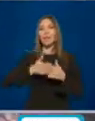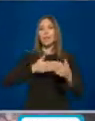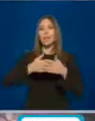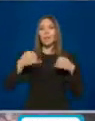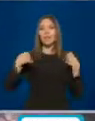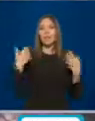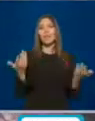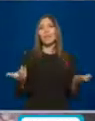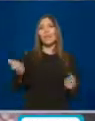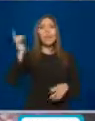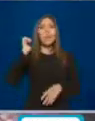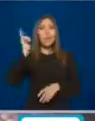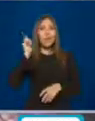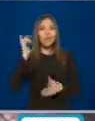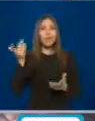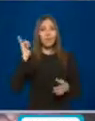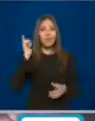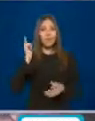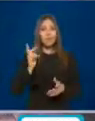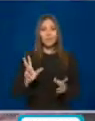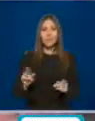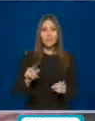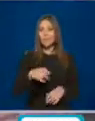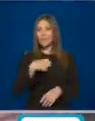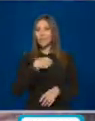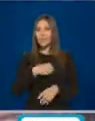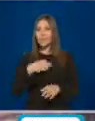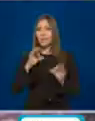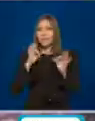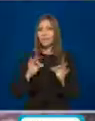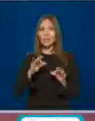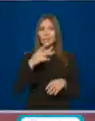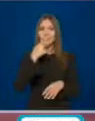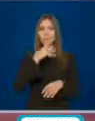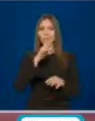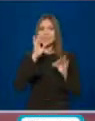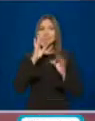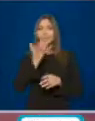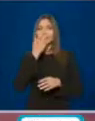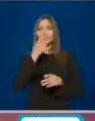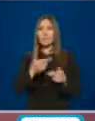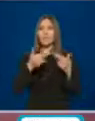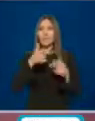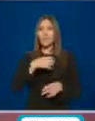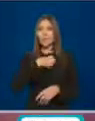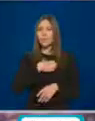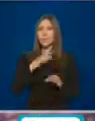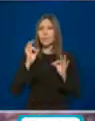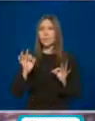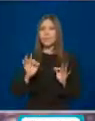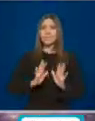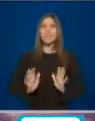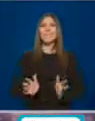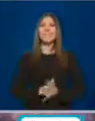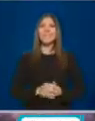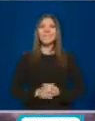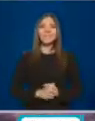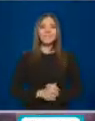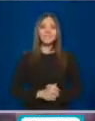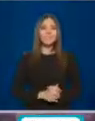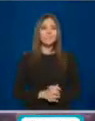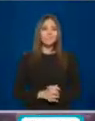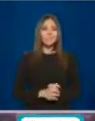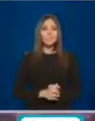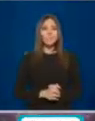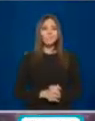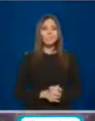Ojalá. Bueno, ¿cuál ojalá? Estoy contenta con pertenecer a mi generación, sí, a mucha honra. Muy bien.